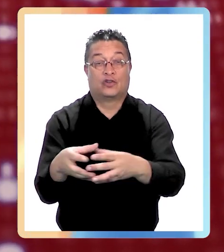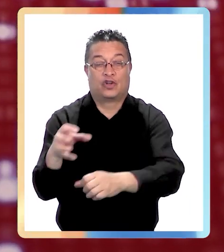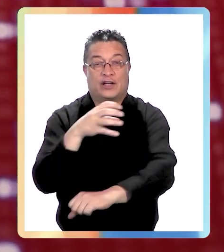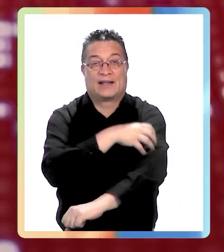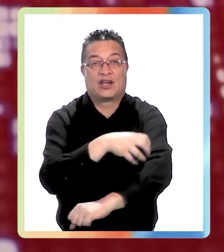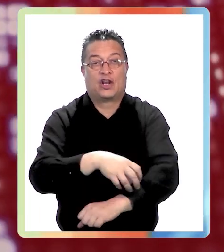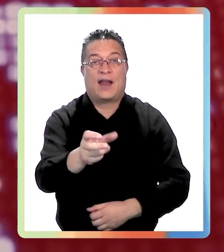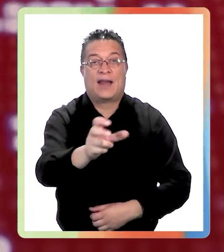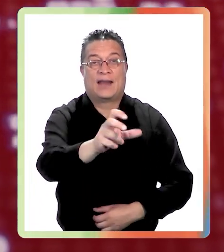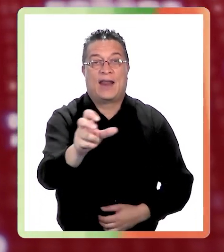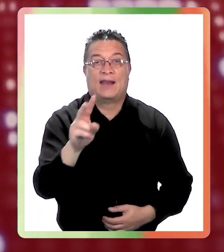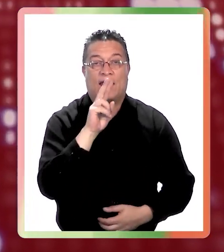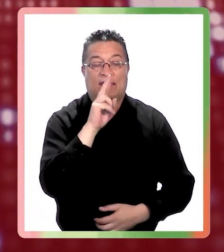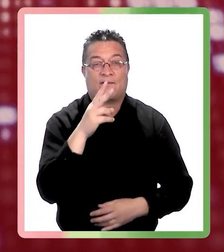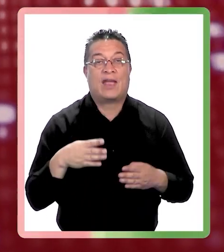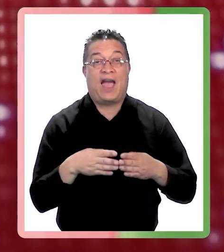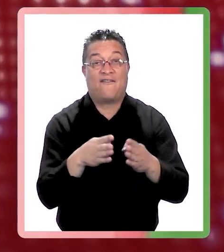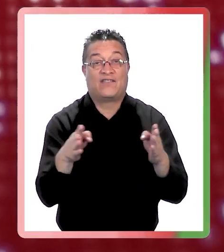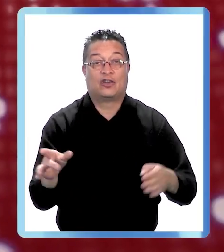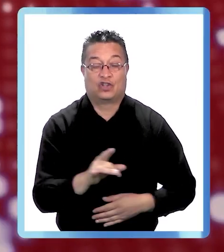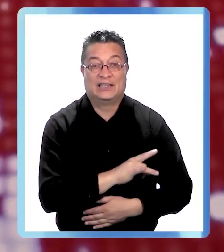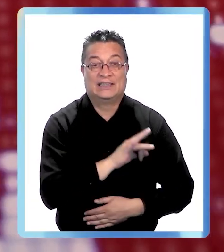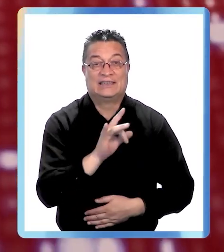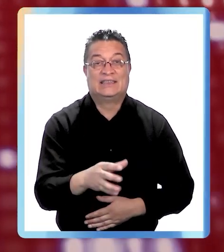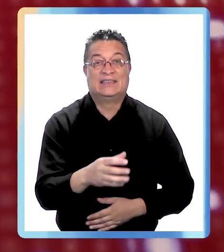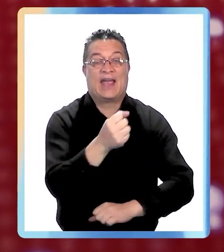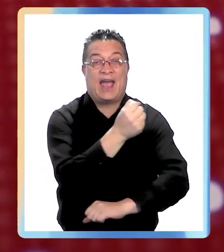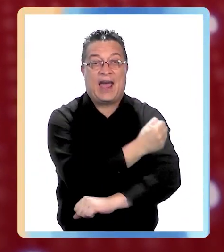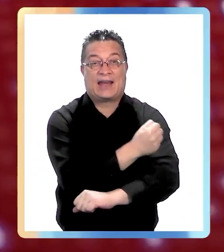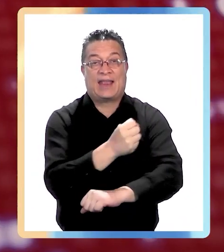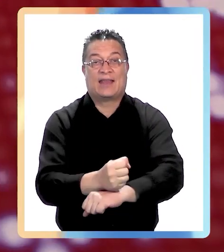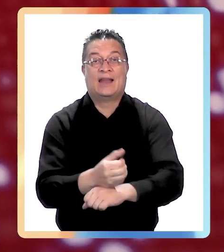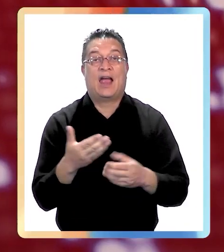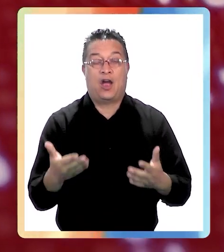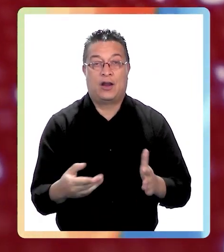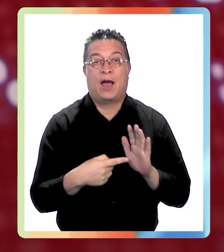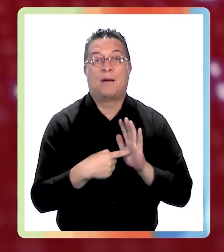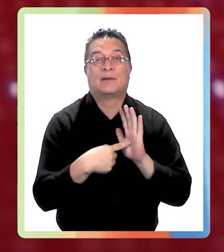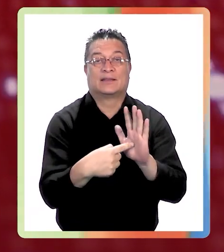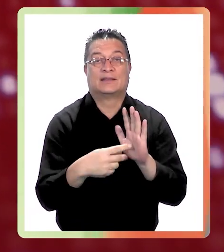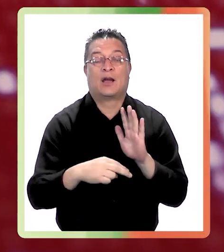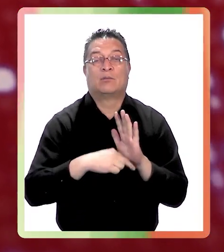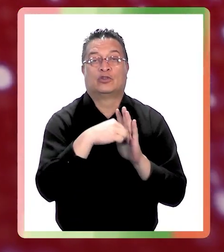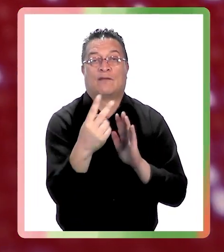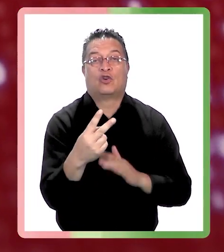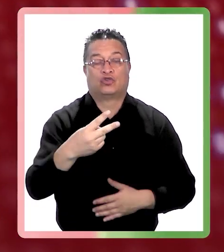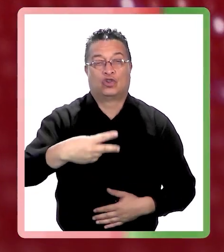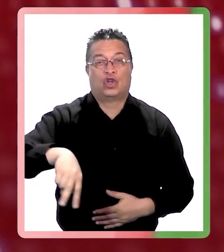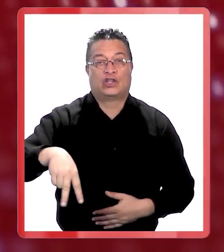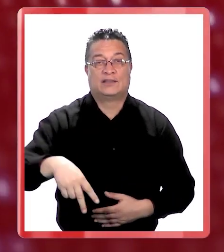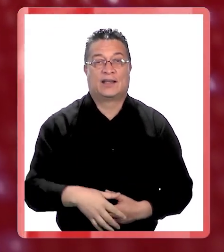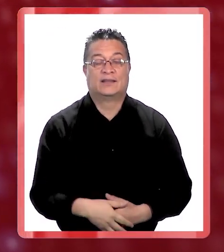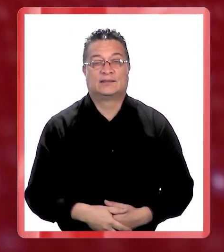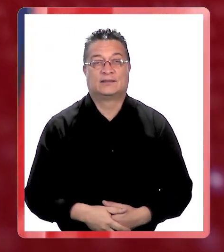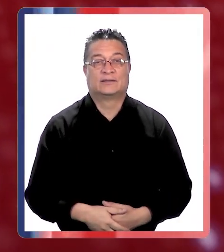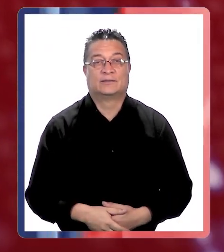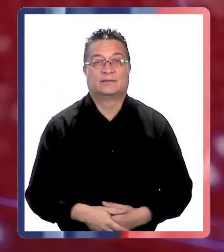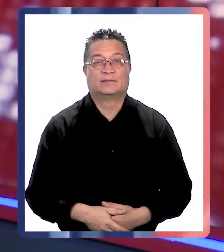Asociación Regional de Canales de Televisión de Señal Abierta de Chile, Arcatel, presenta Portavoz